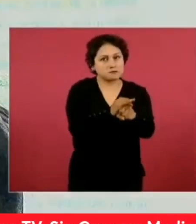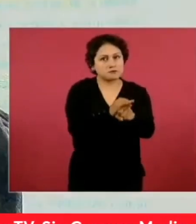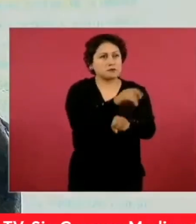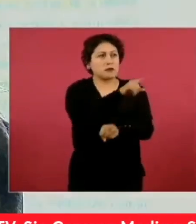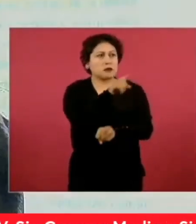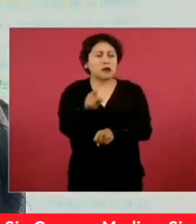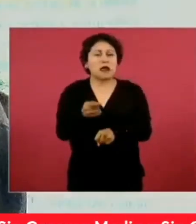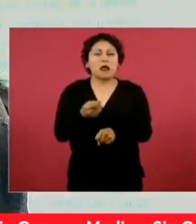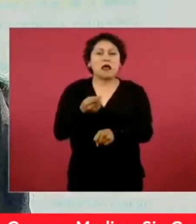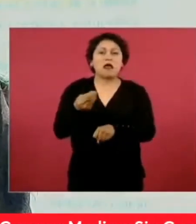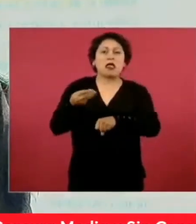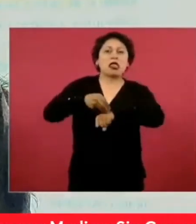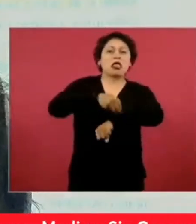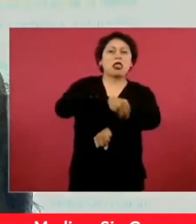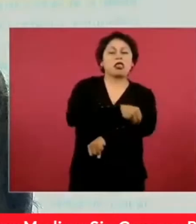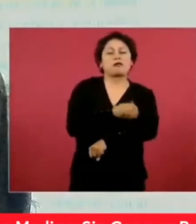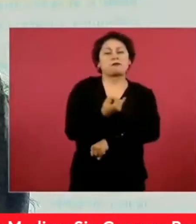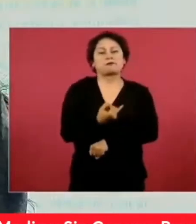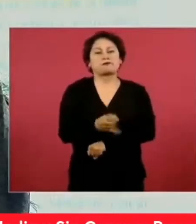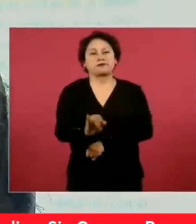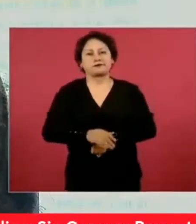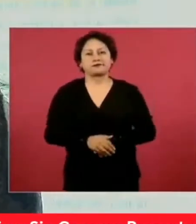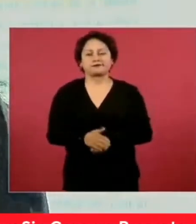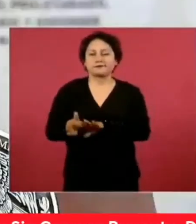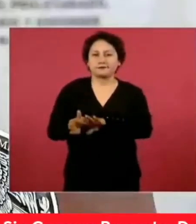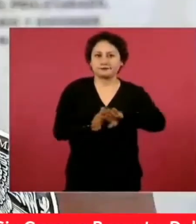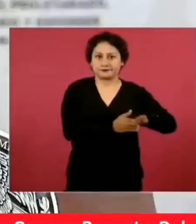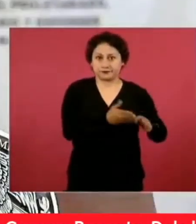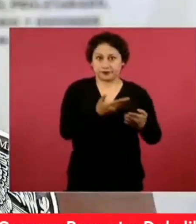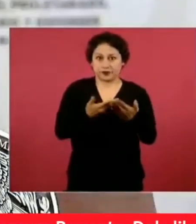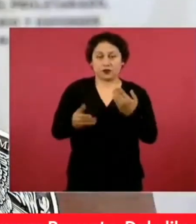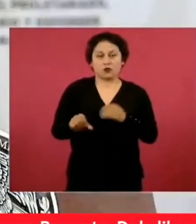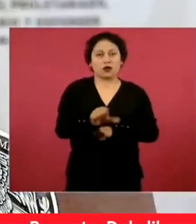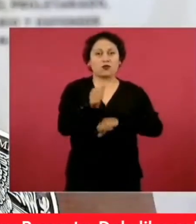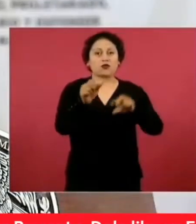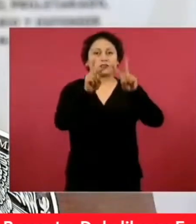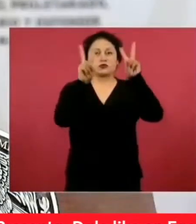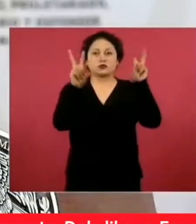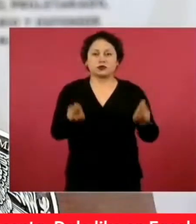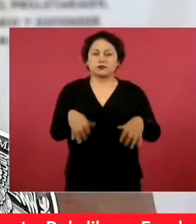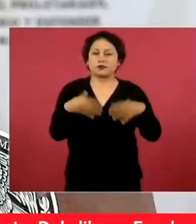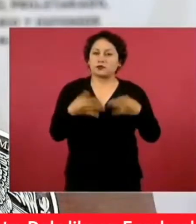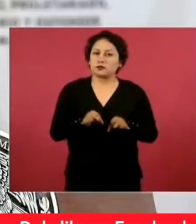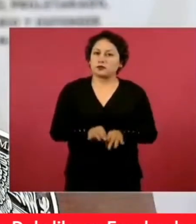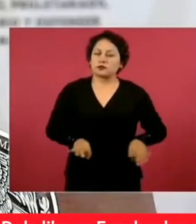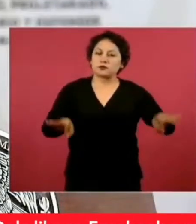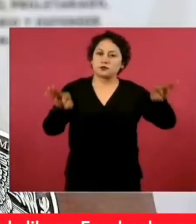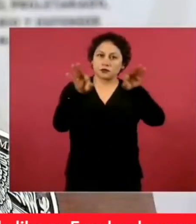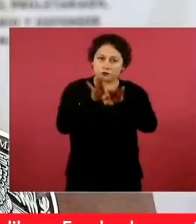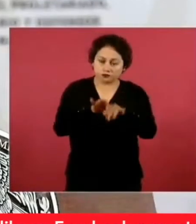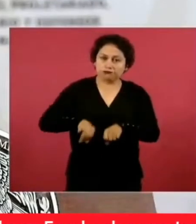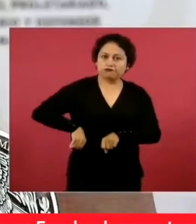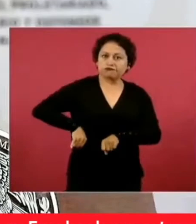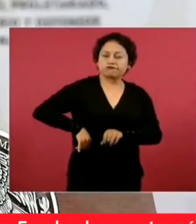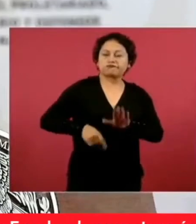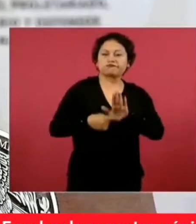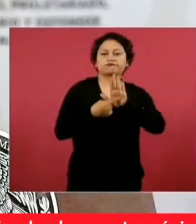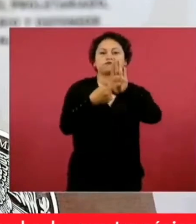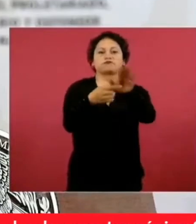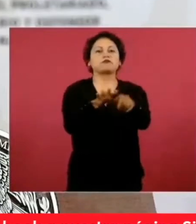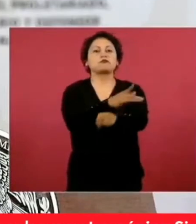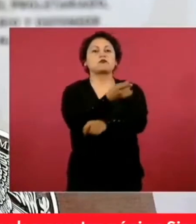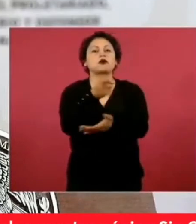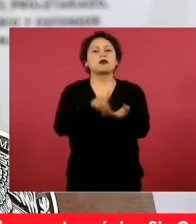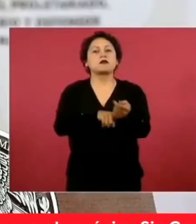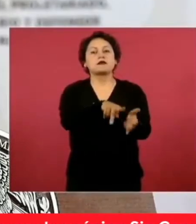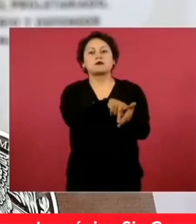con la siguiente, porque esa es muy interesante exponerla, fue la primera plana del Economista